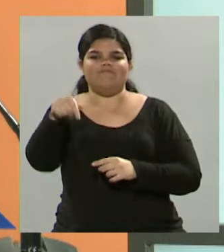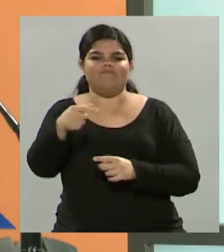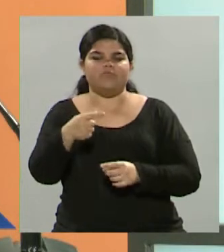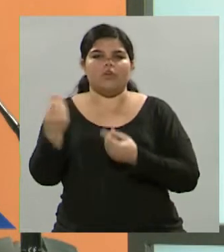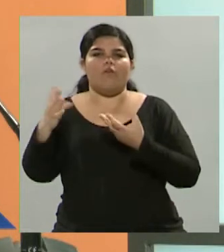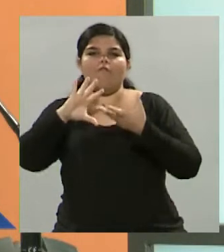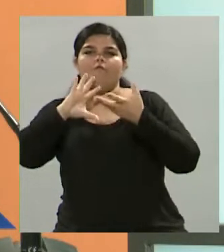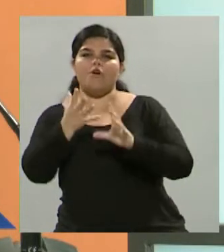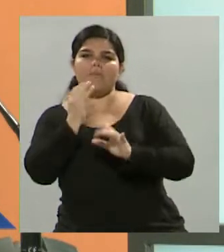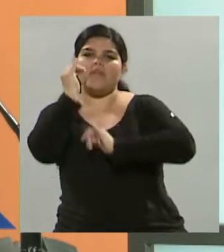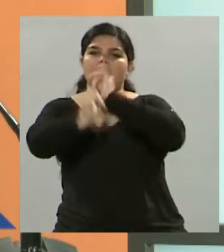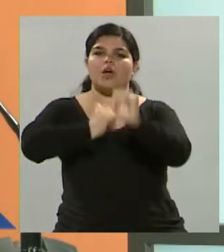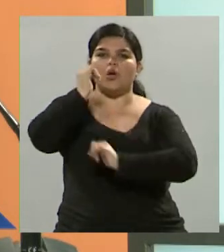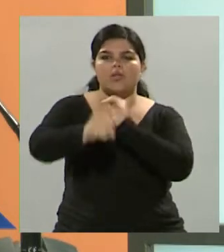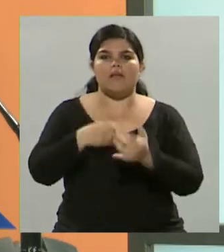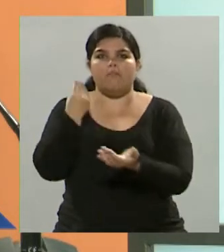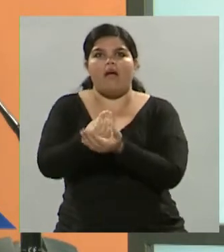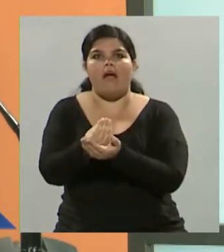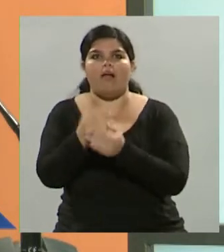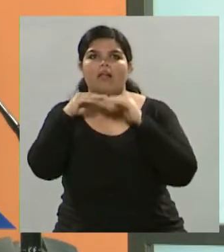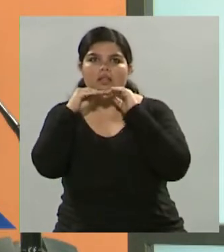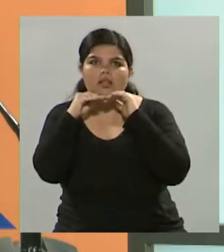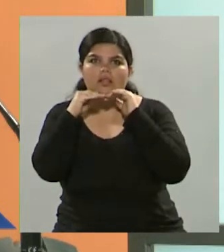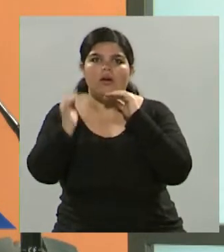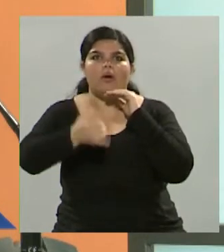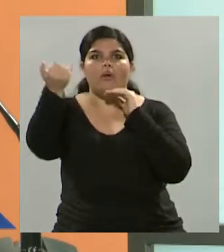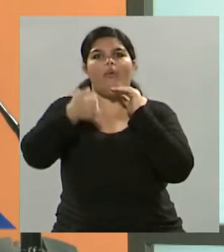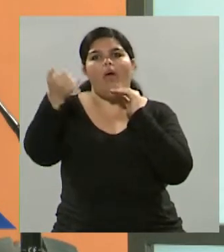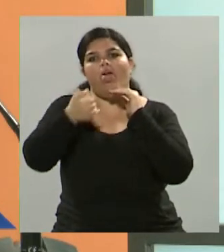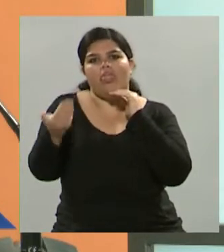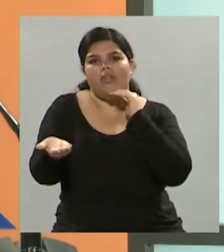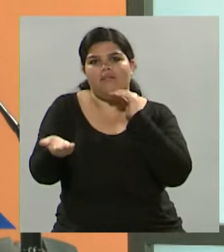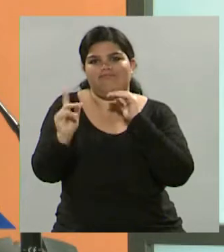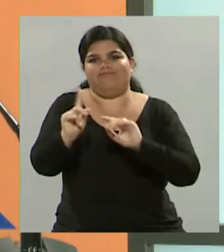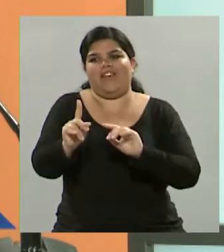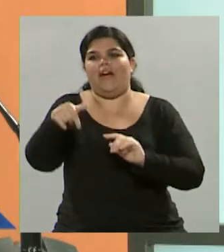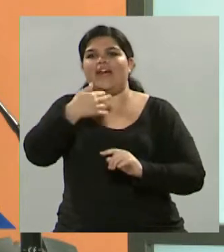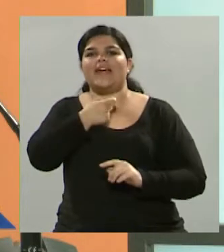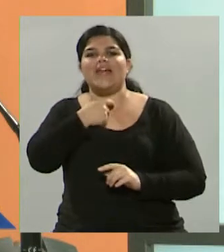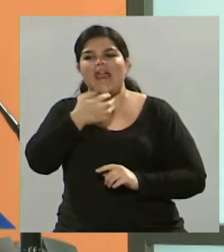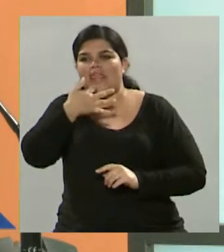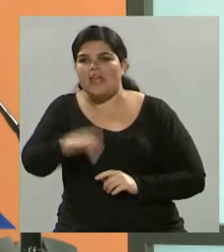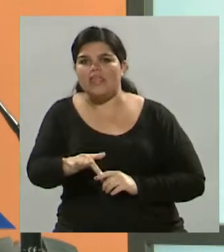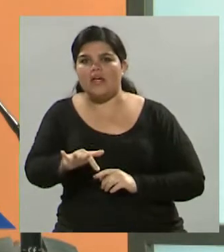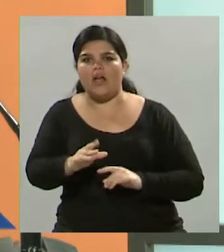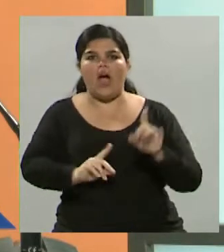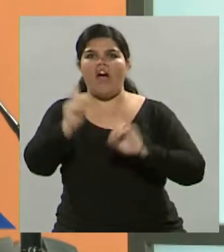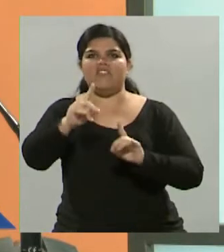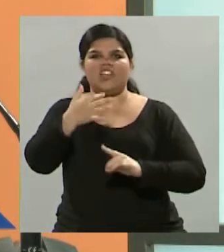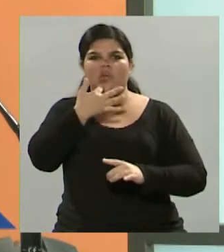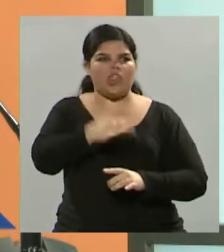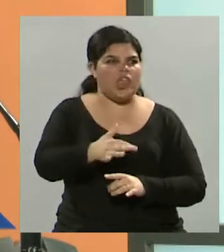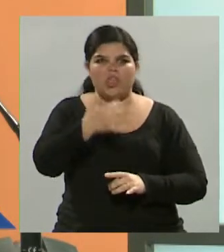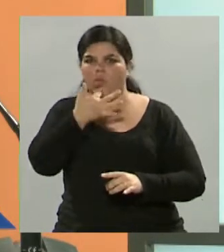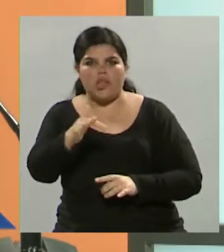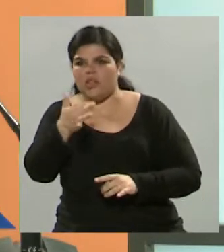de querer ir siempre a que te cuenten un cuento, ¿no? Y con esta idea de que siempre querés entender el teatro cuando en realidad nadie entiende nada de lo que